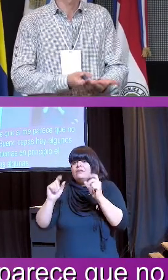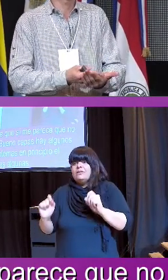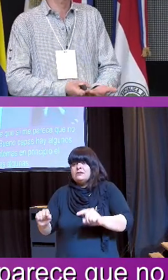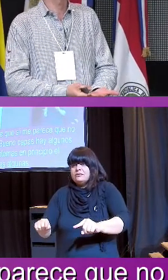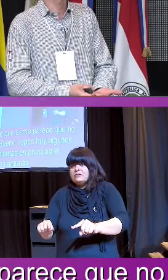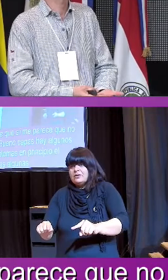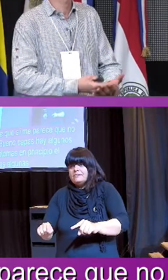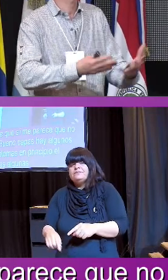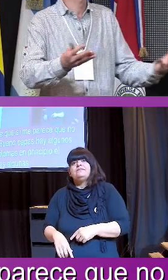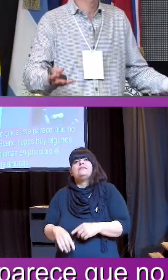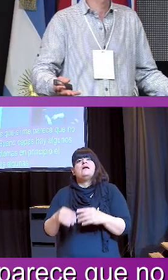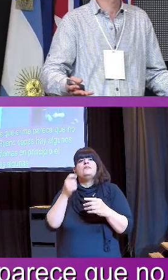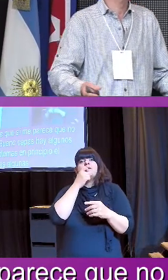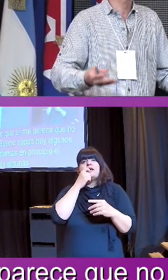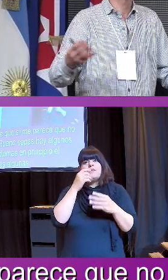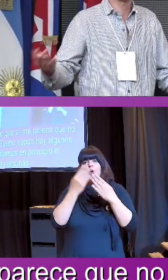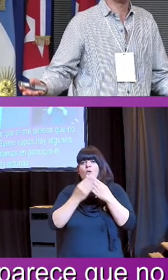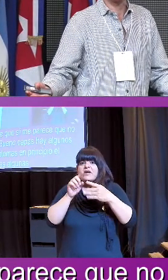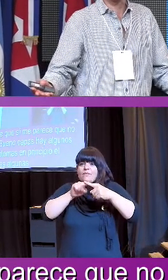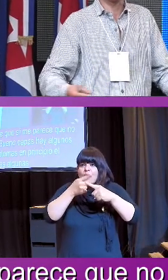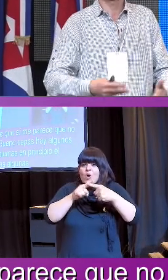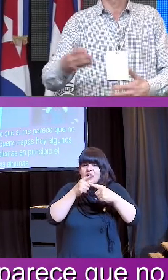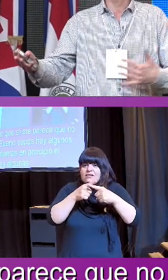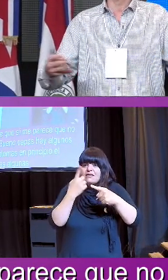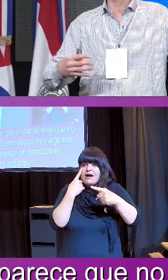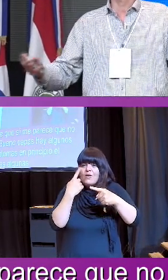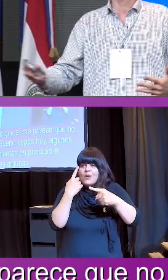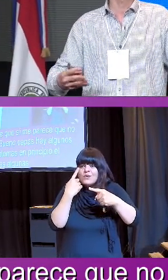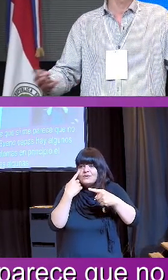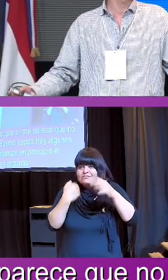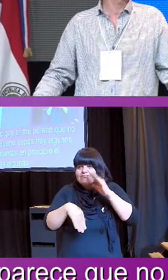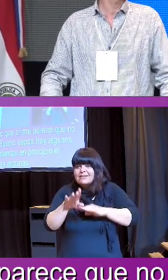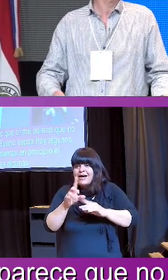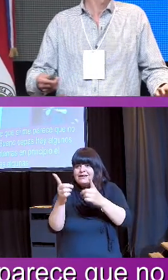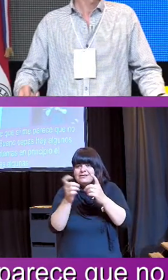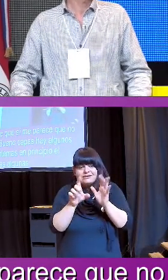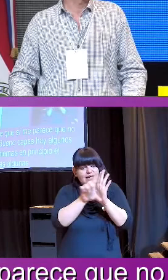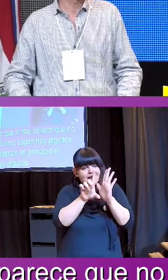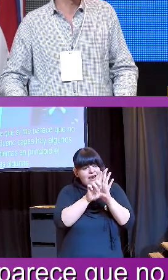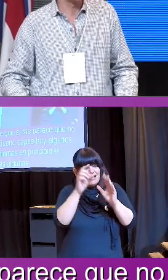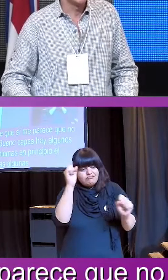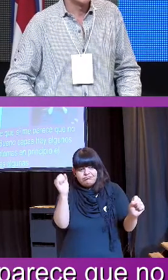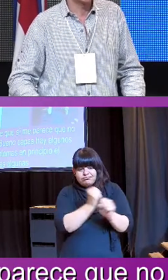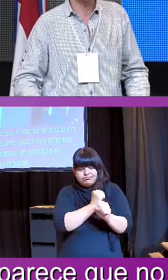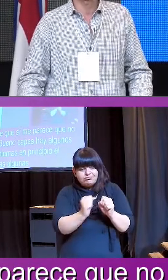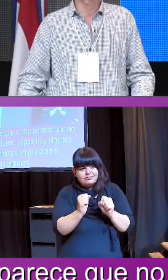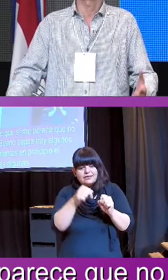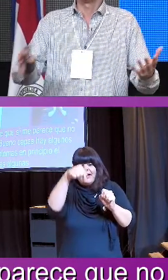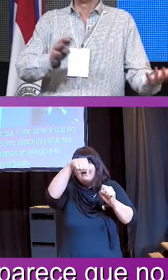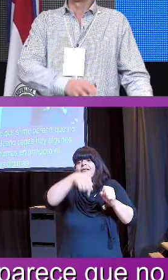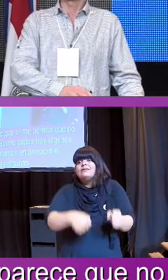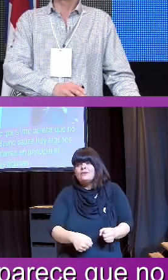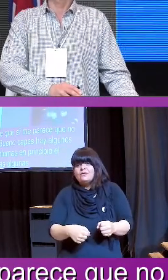falta? Para armar políticas tenemos que conocer más detalles. Si está diagnosticado de distintas maneras en los distintos lugares, eso es difícil, ¿sí?